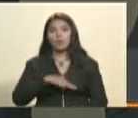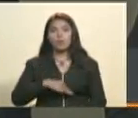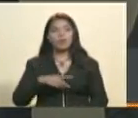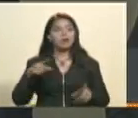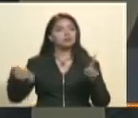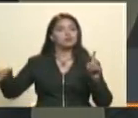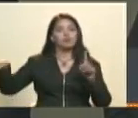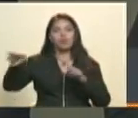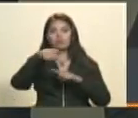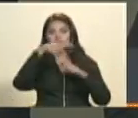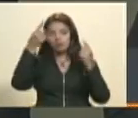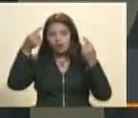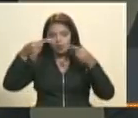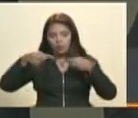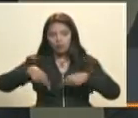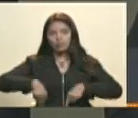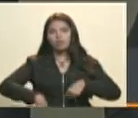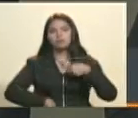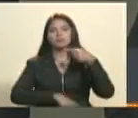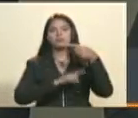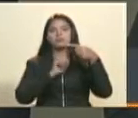acuerda, primero,